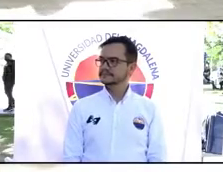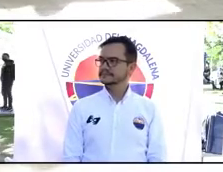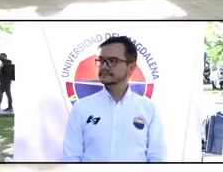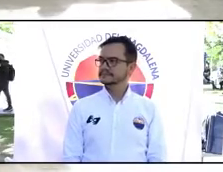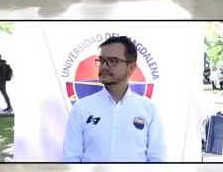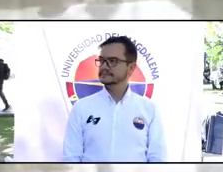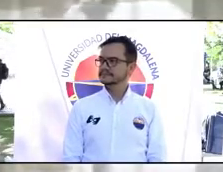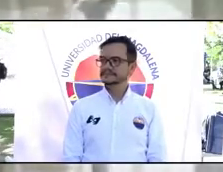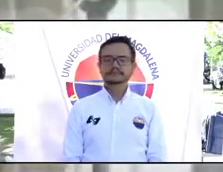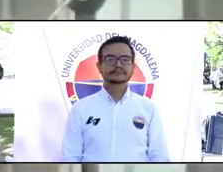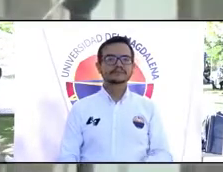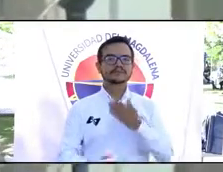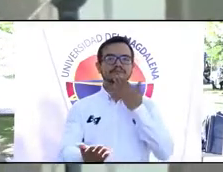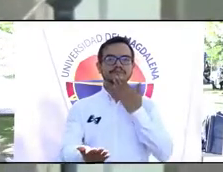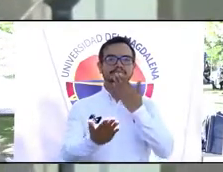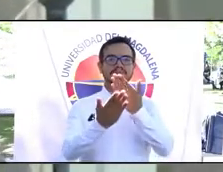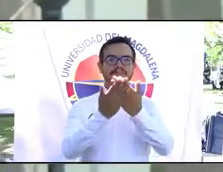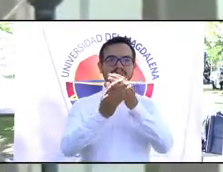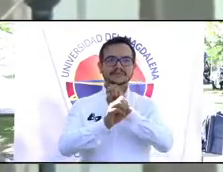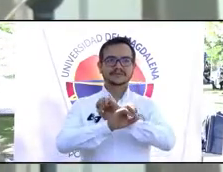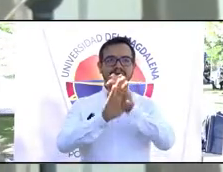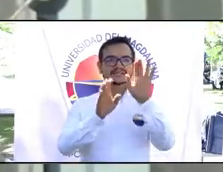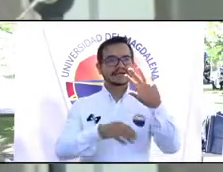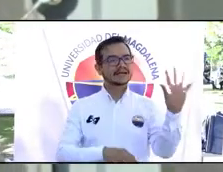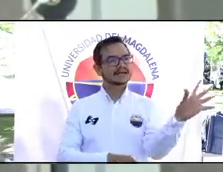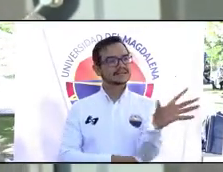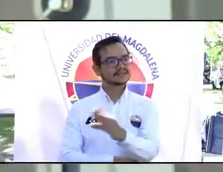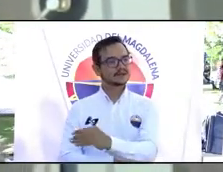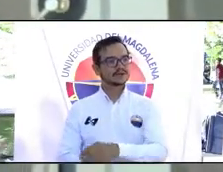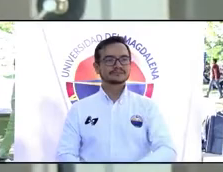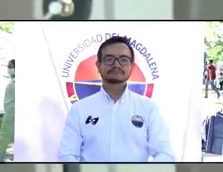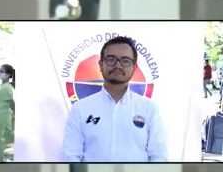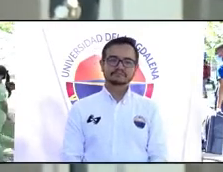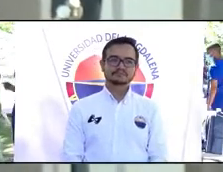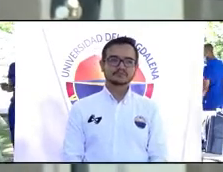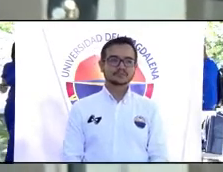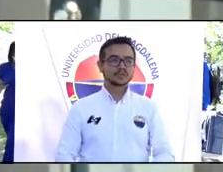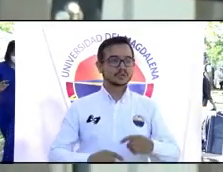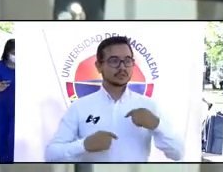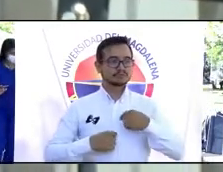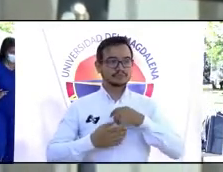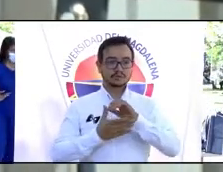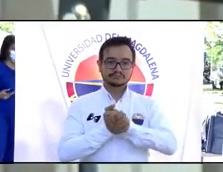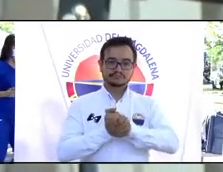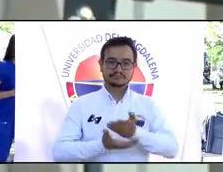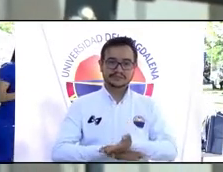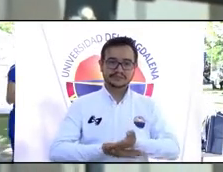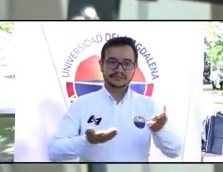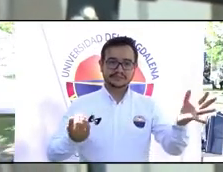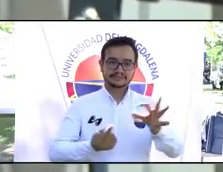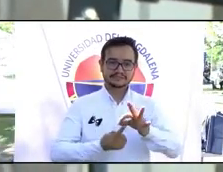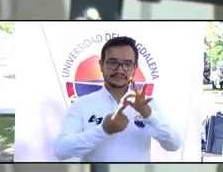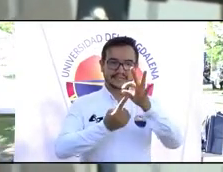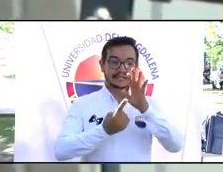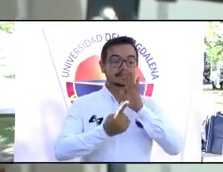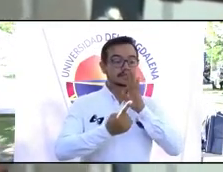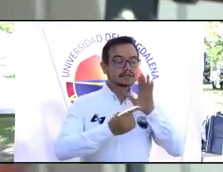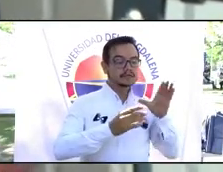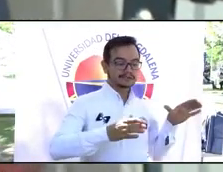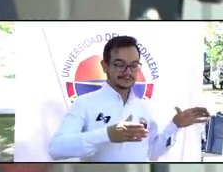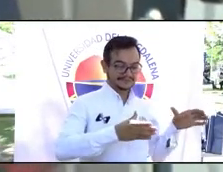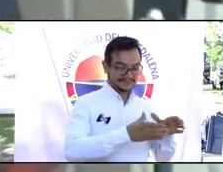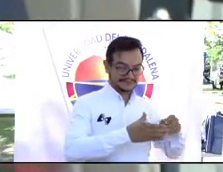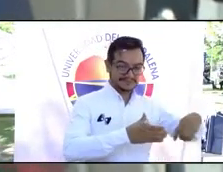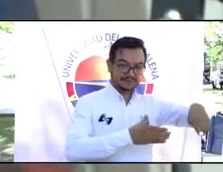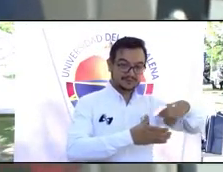Buenos días para todos. Deseo entregar un saludo especial de parte del cuerpo docente, al cual